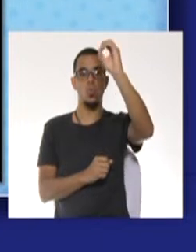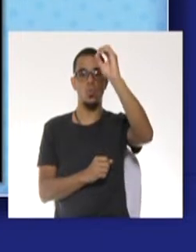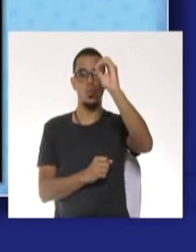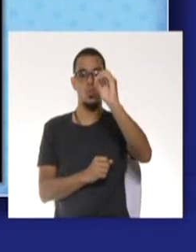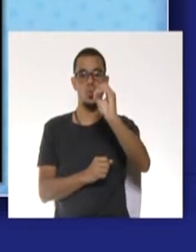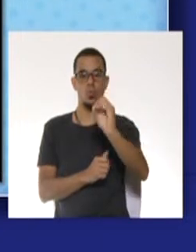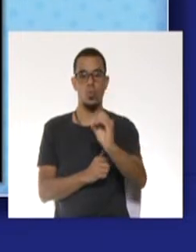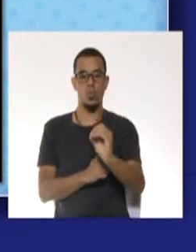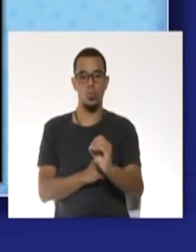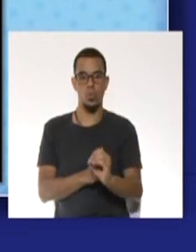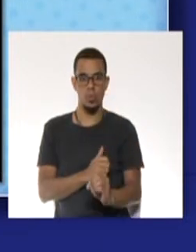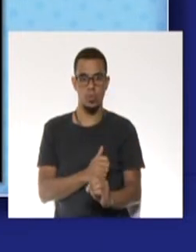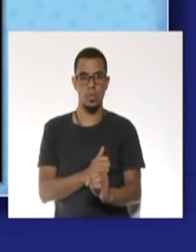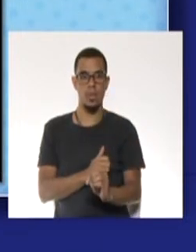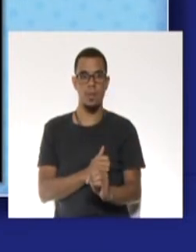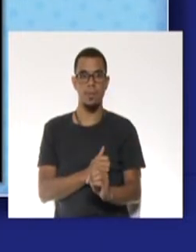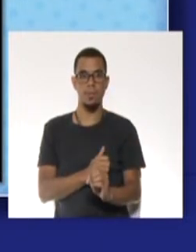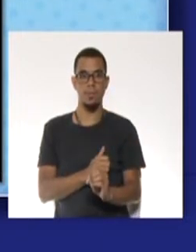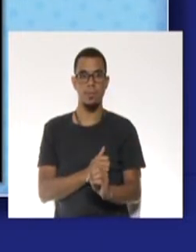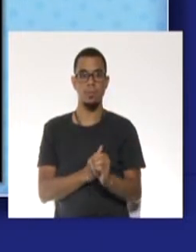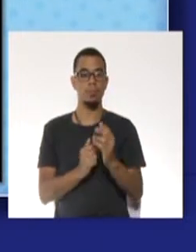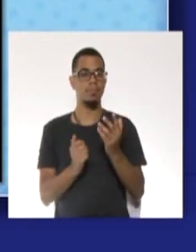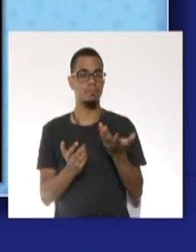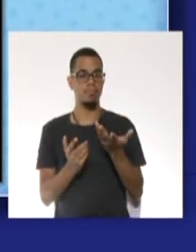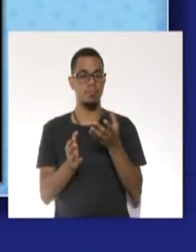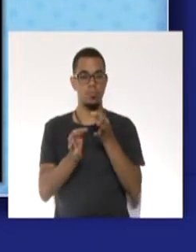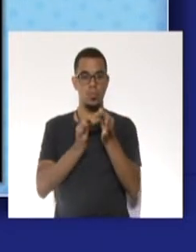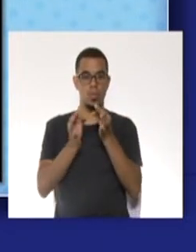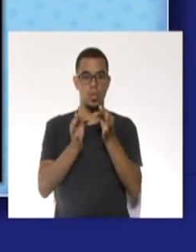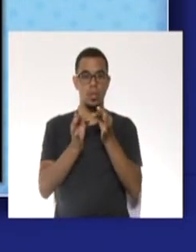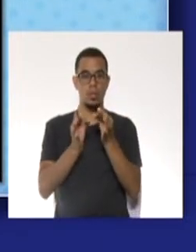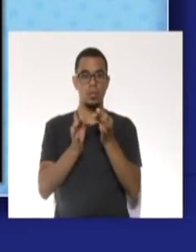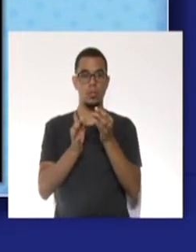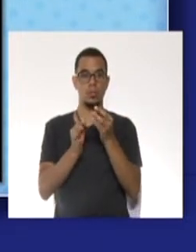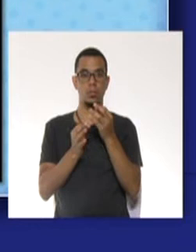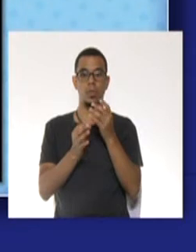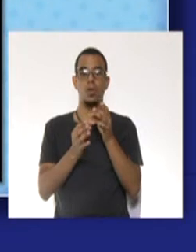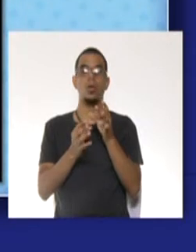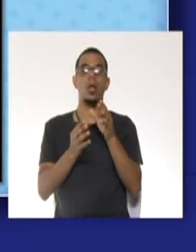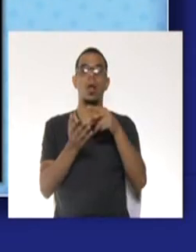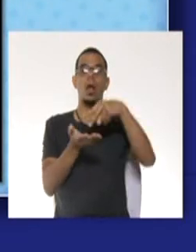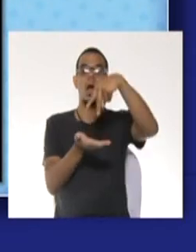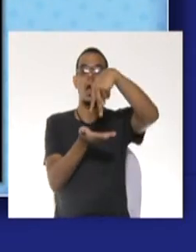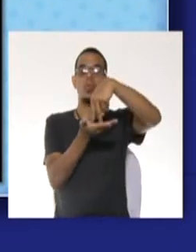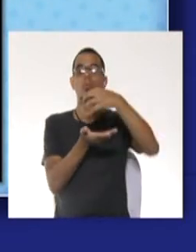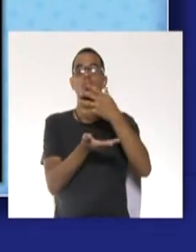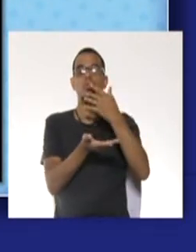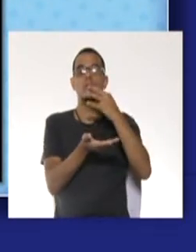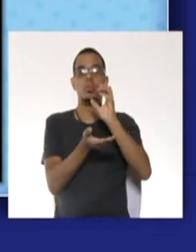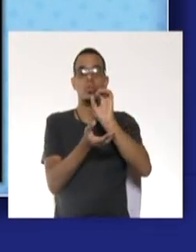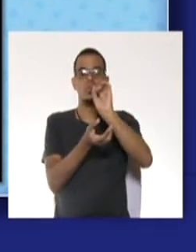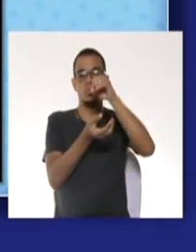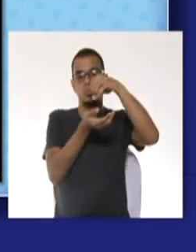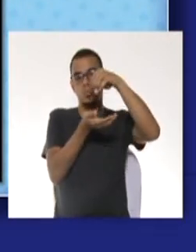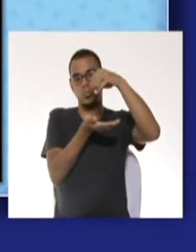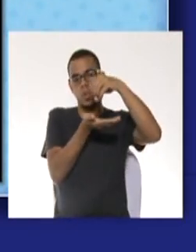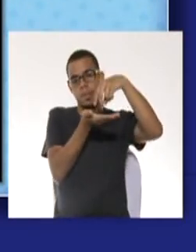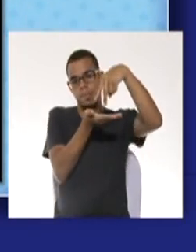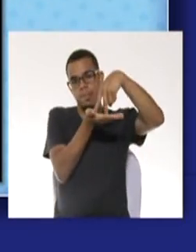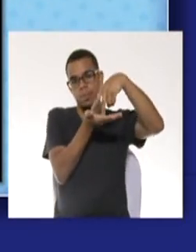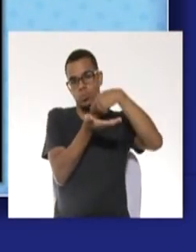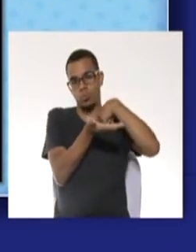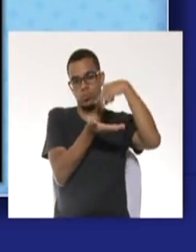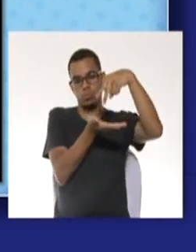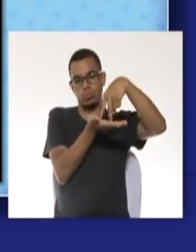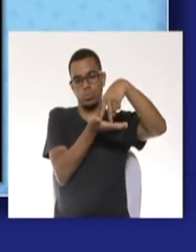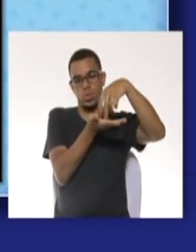lanzamiento vertical hacia abajo, que desciende desde una altura. Bien, en la diferencia ya le voy a explicar en